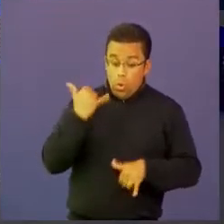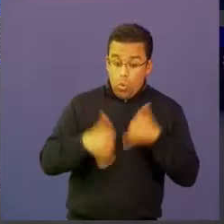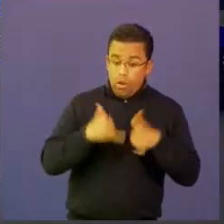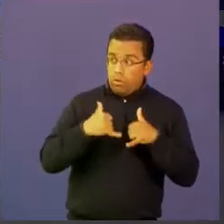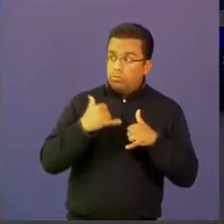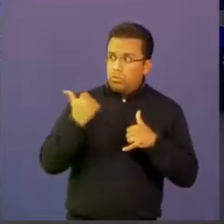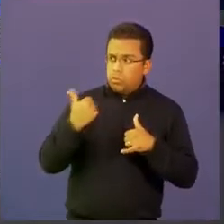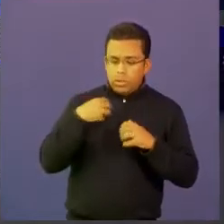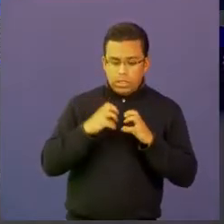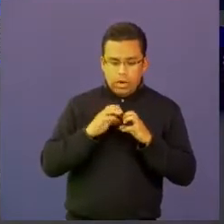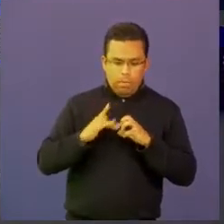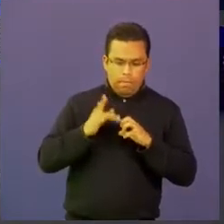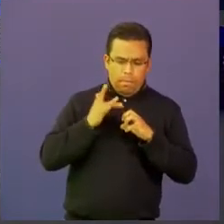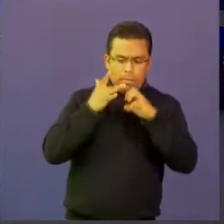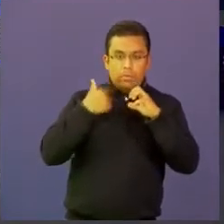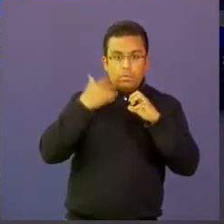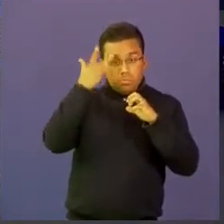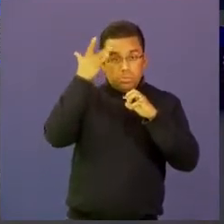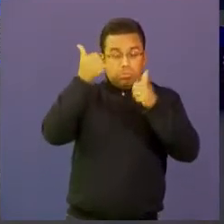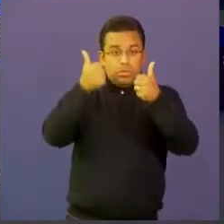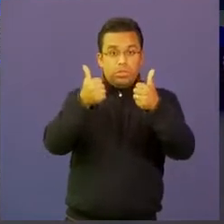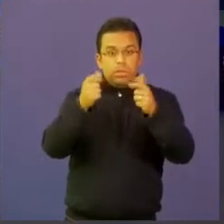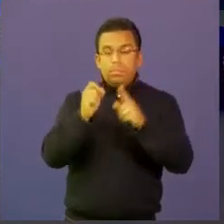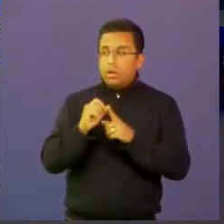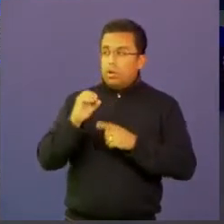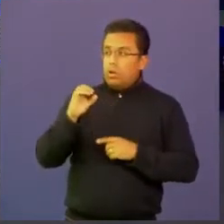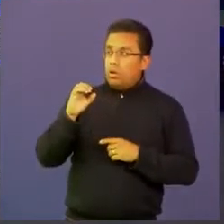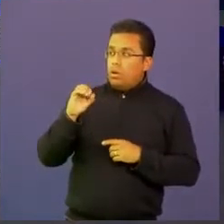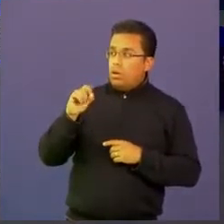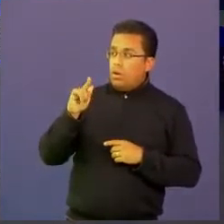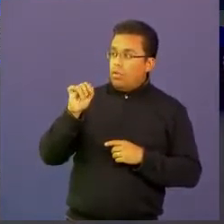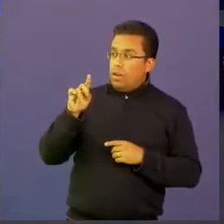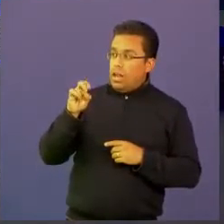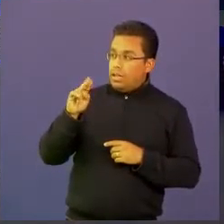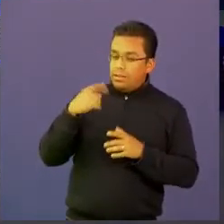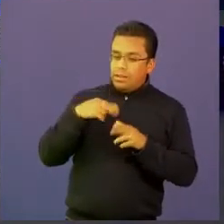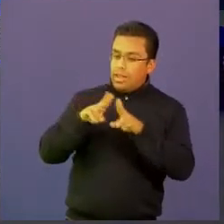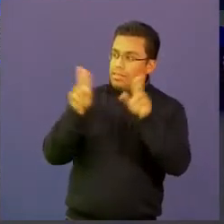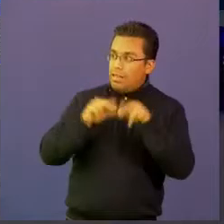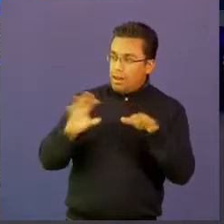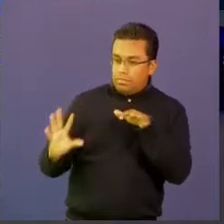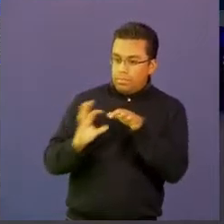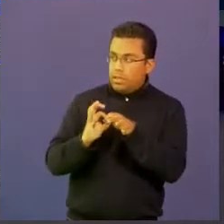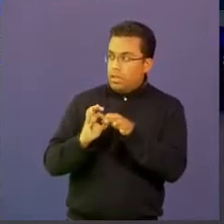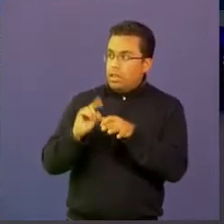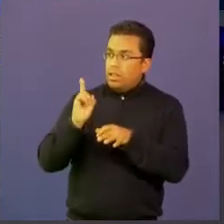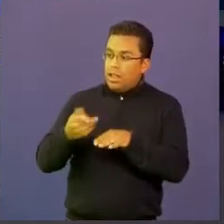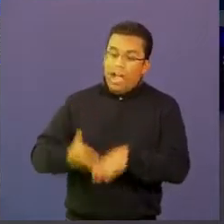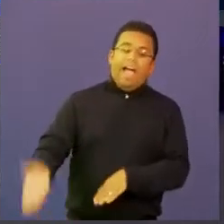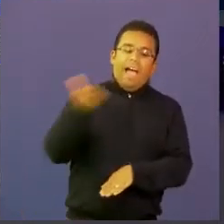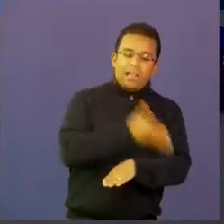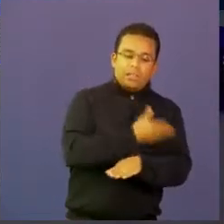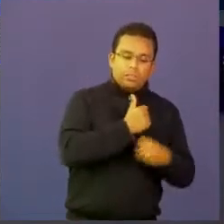pero los juegos online deben ser jugados por personas que hayan tenido una anticipada preparación